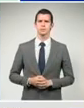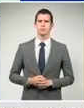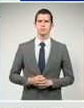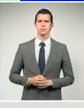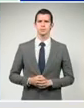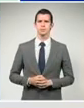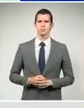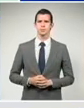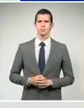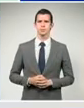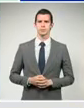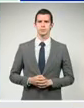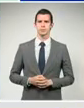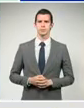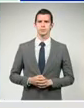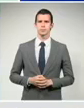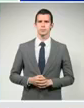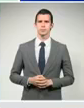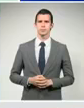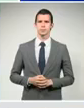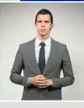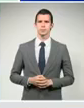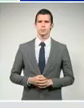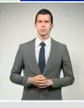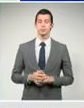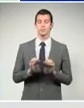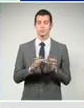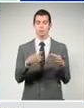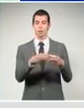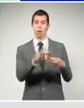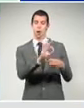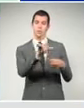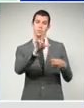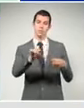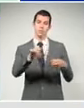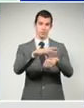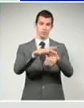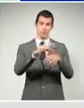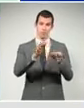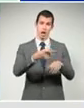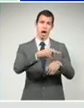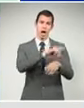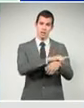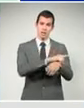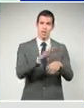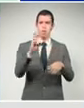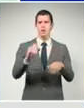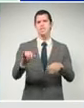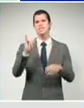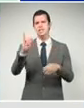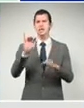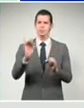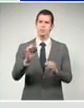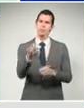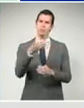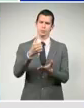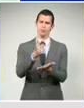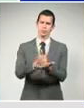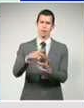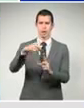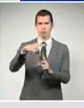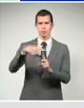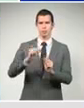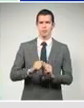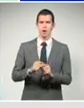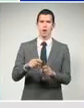Ayer estos 8 casos autóctonos, pues 6 del municipio cabecera Las Tunas y 2 de